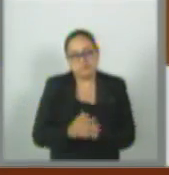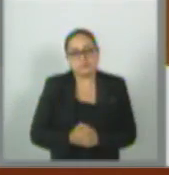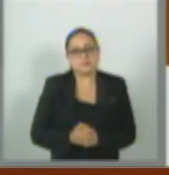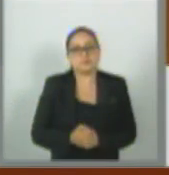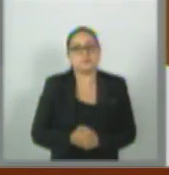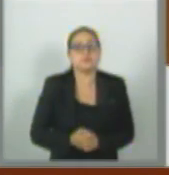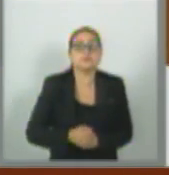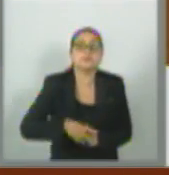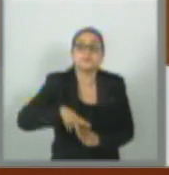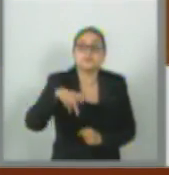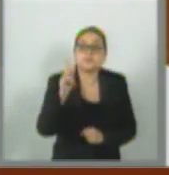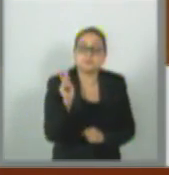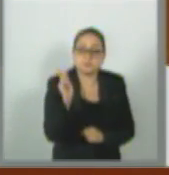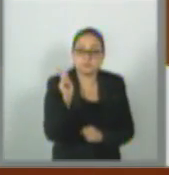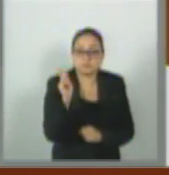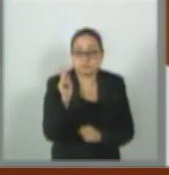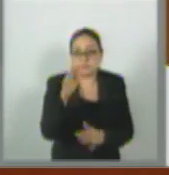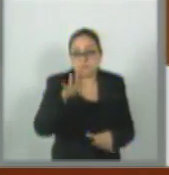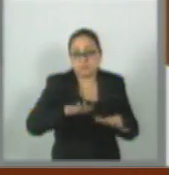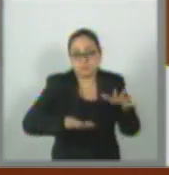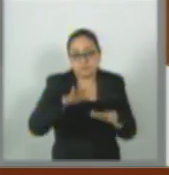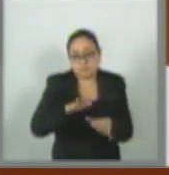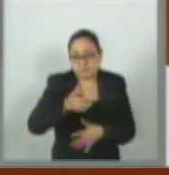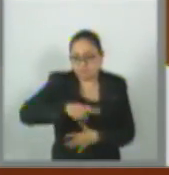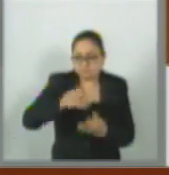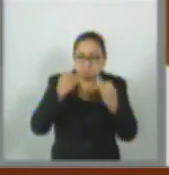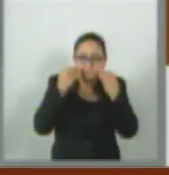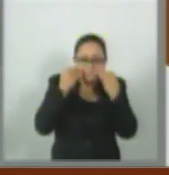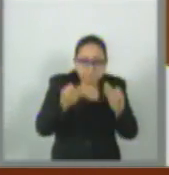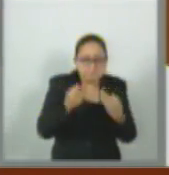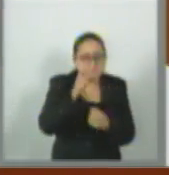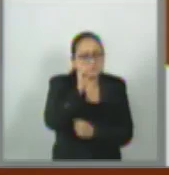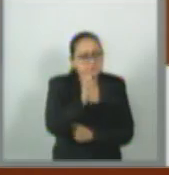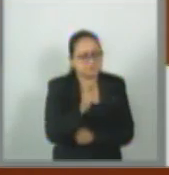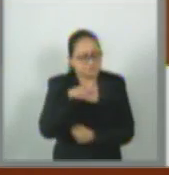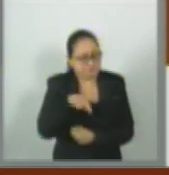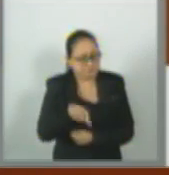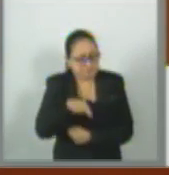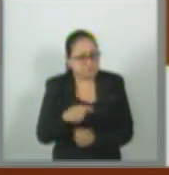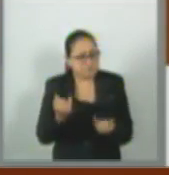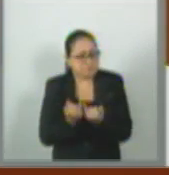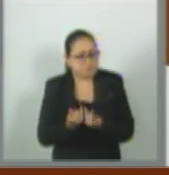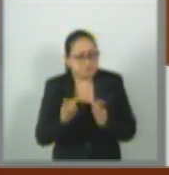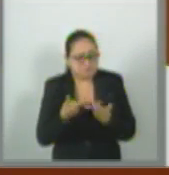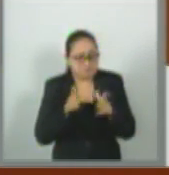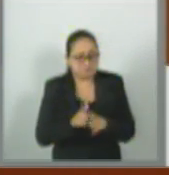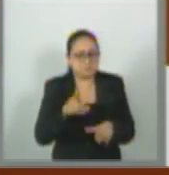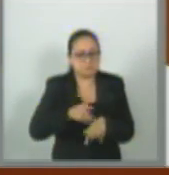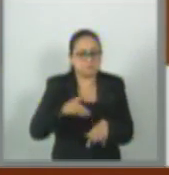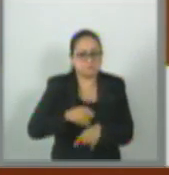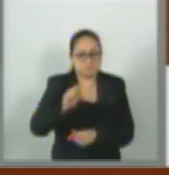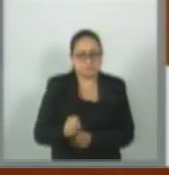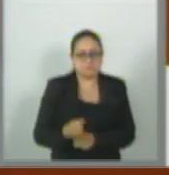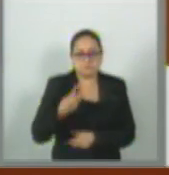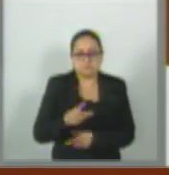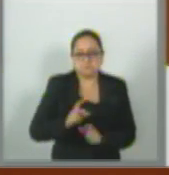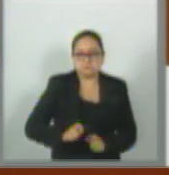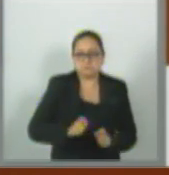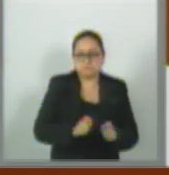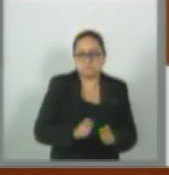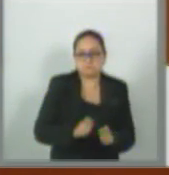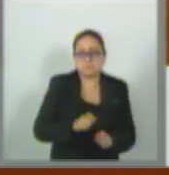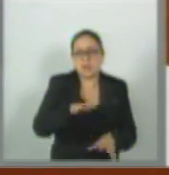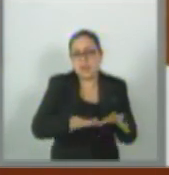sin embargo nos ha tocado atestiguar en esta misma legislatura que por falta de acuerdos